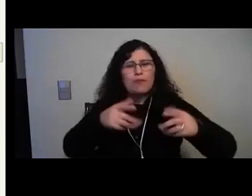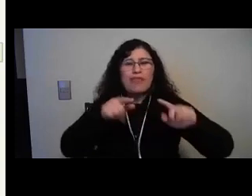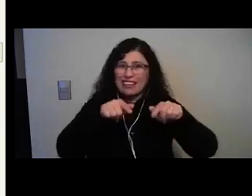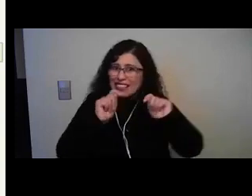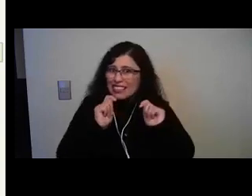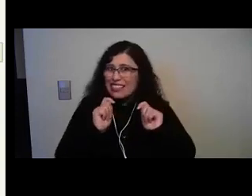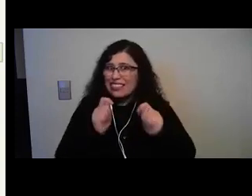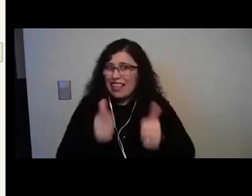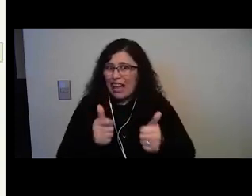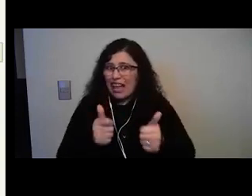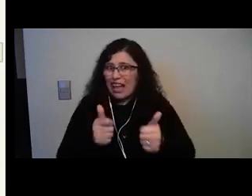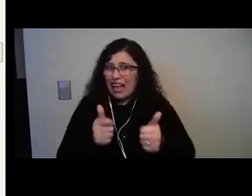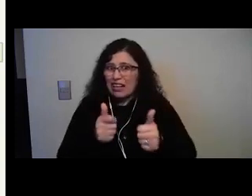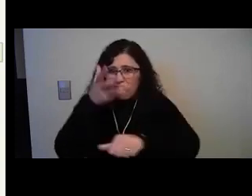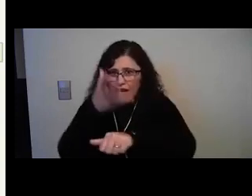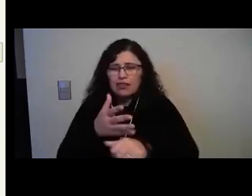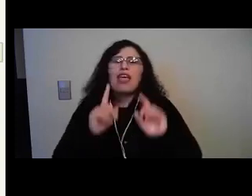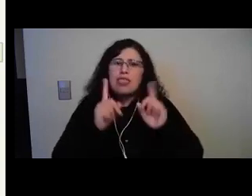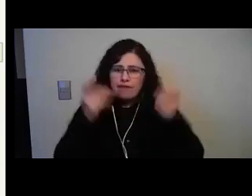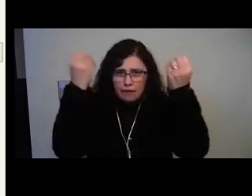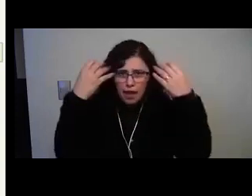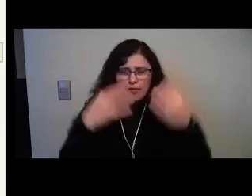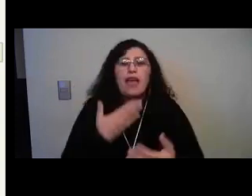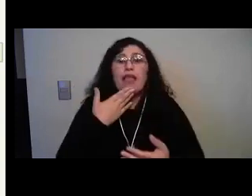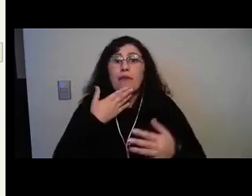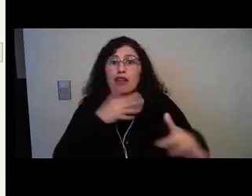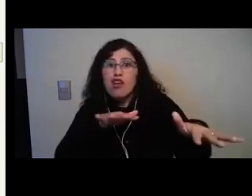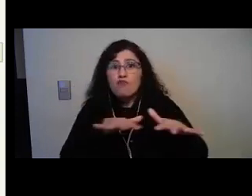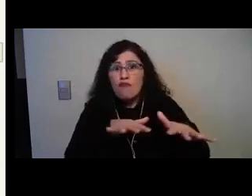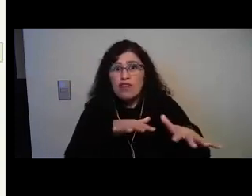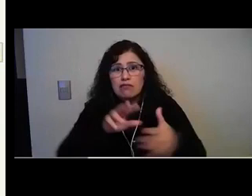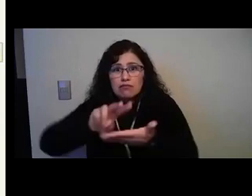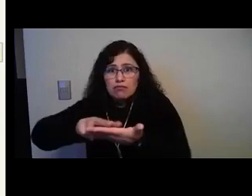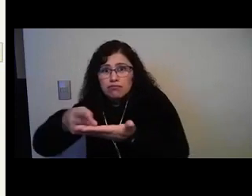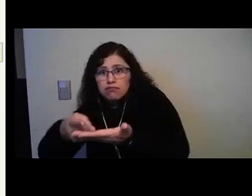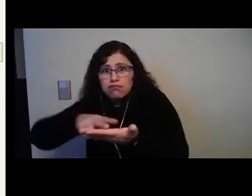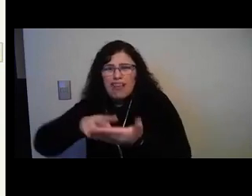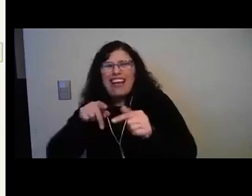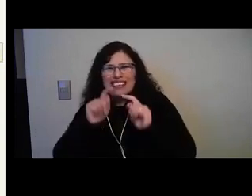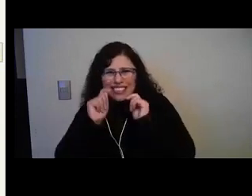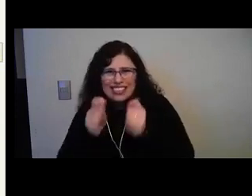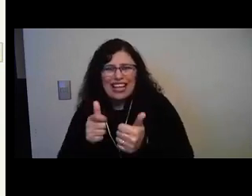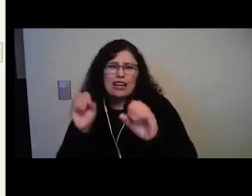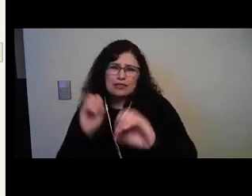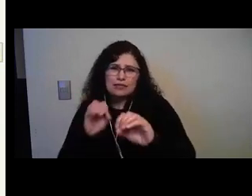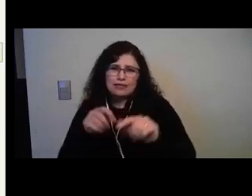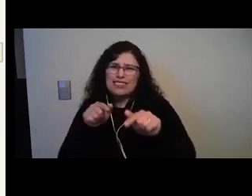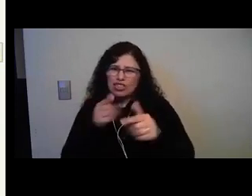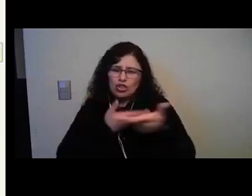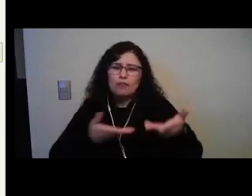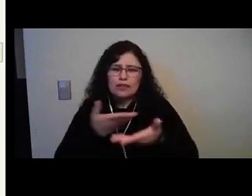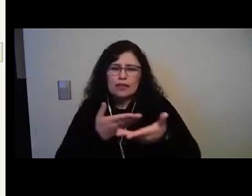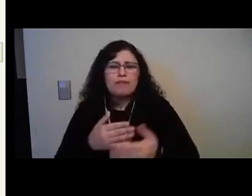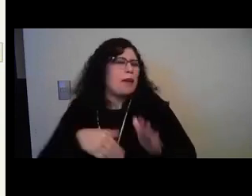transferir a las personas, hay técnicas para movilizar a las personas y eso es lo que quiero compartir con ustedes hoy día. Lo